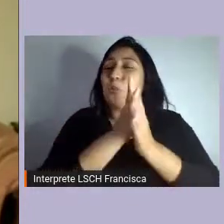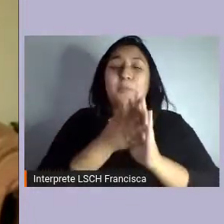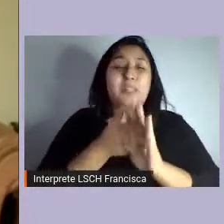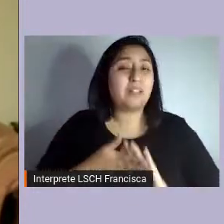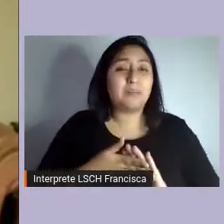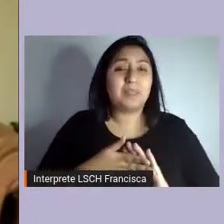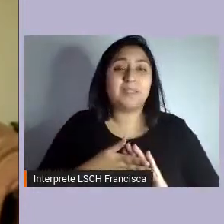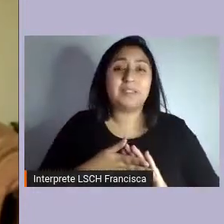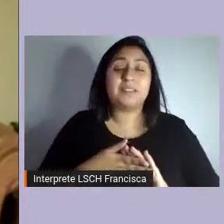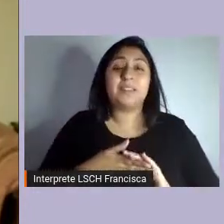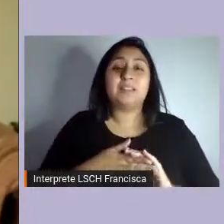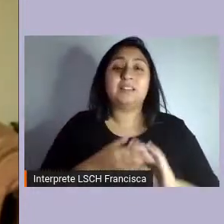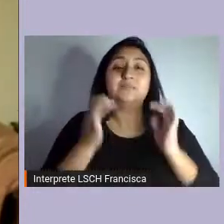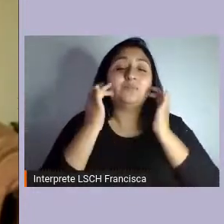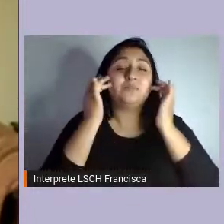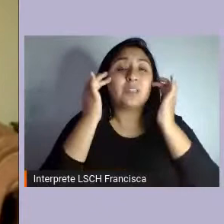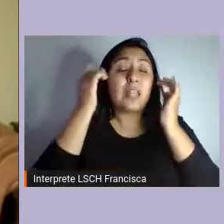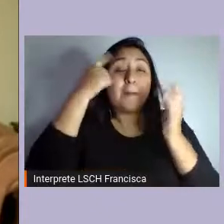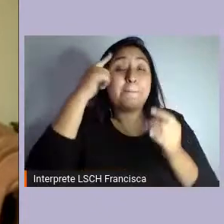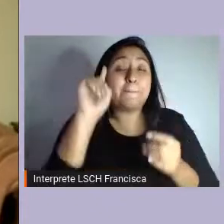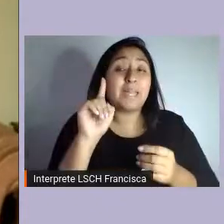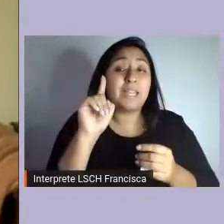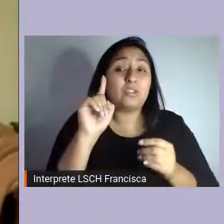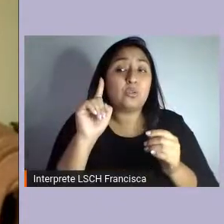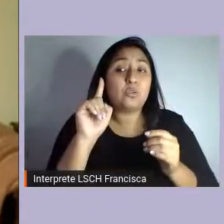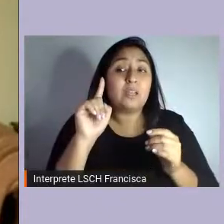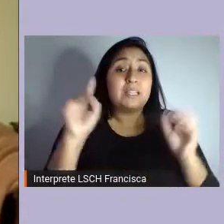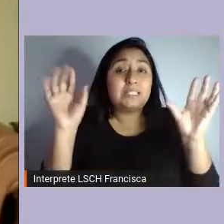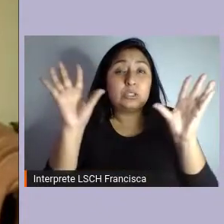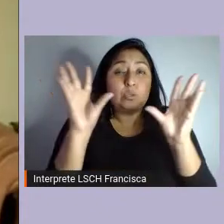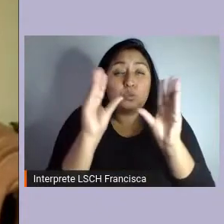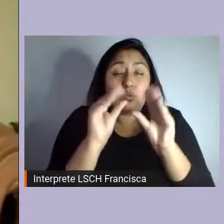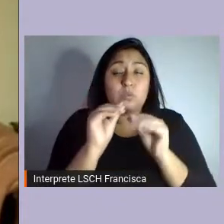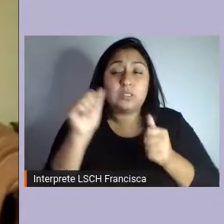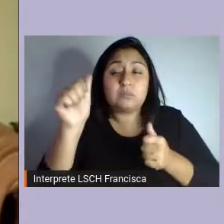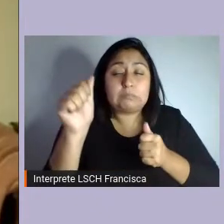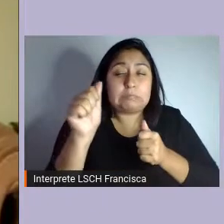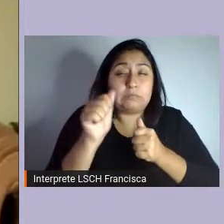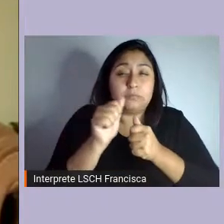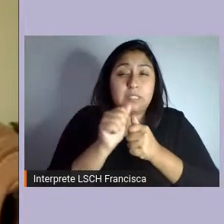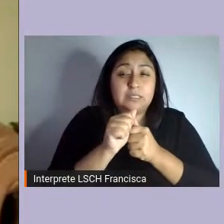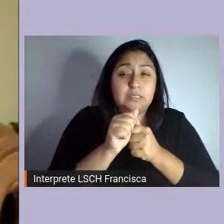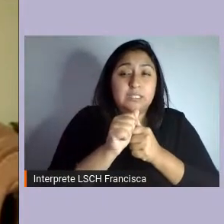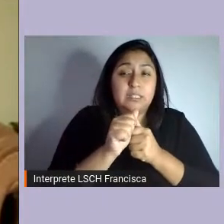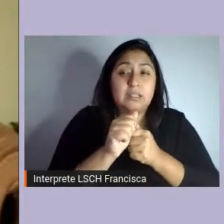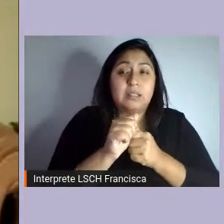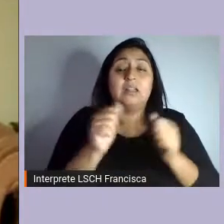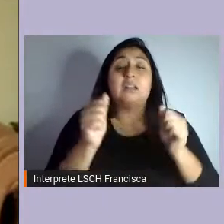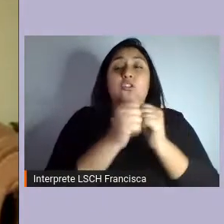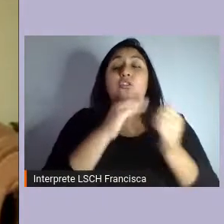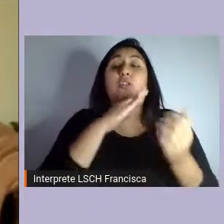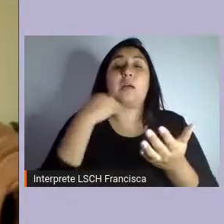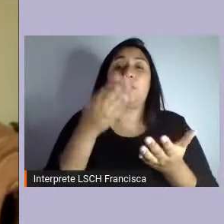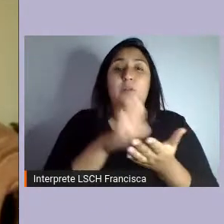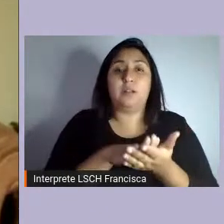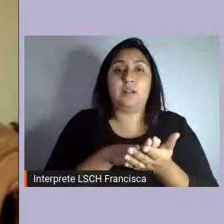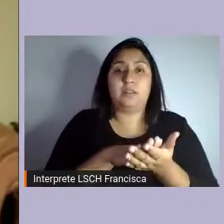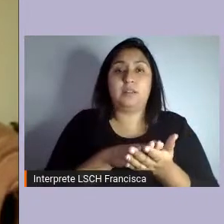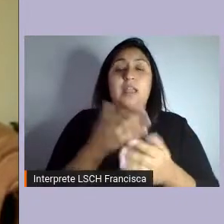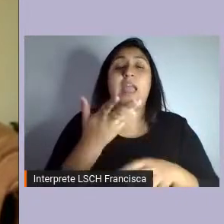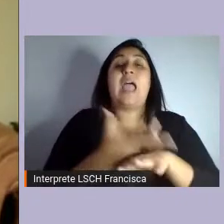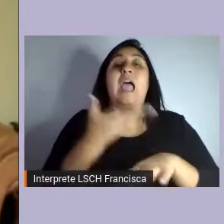se acerca o se relaciona esta niña reconstruida en la infancia con la muerte. Hay unas muertes anticipadas